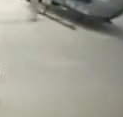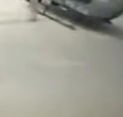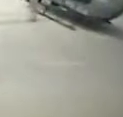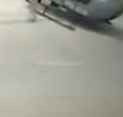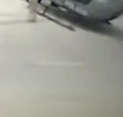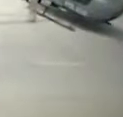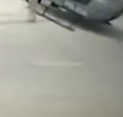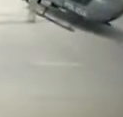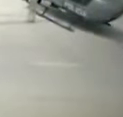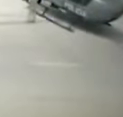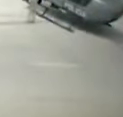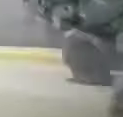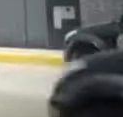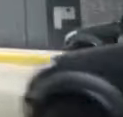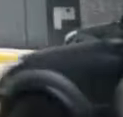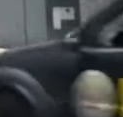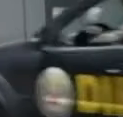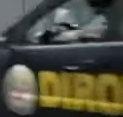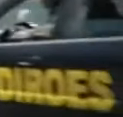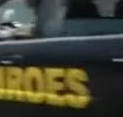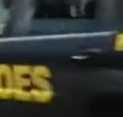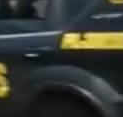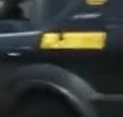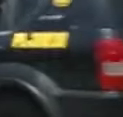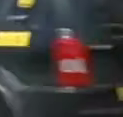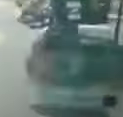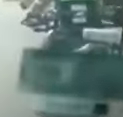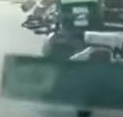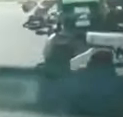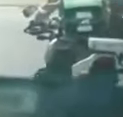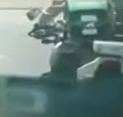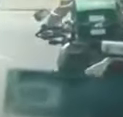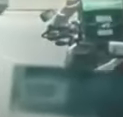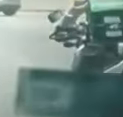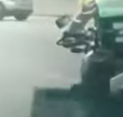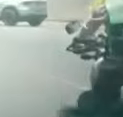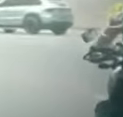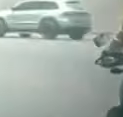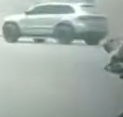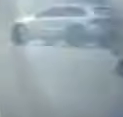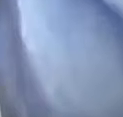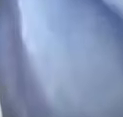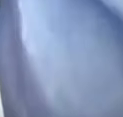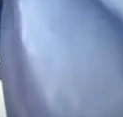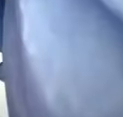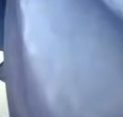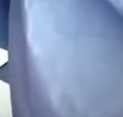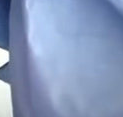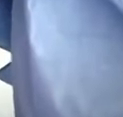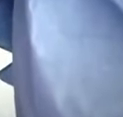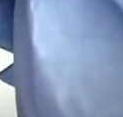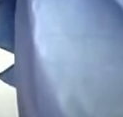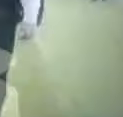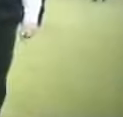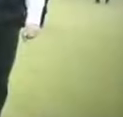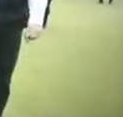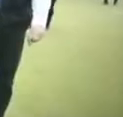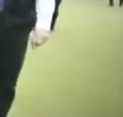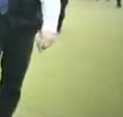La Policía Nacional del Perú viene dando todo de sí para velar por la seguridad y la salud de la ciudadanía.